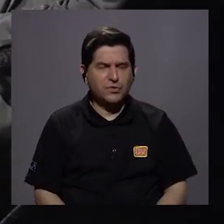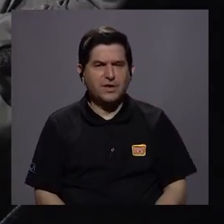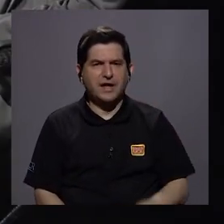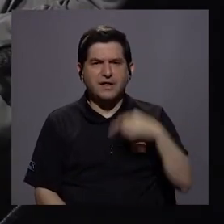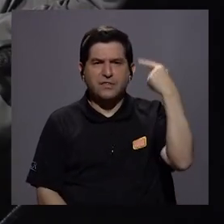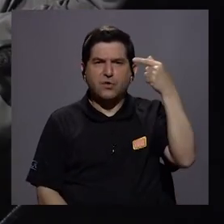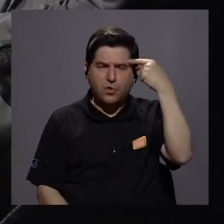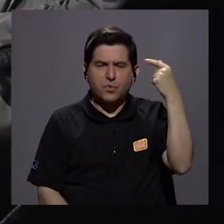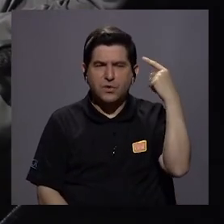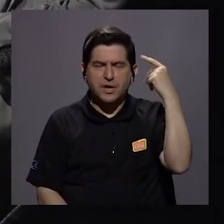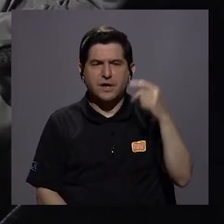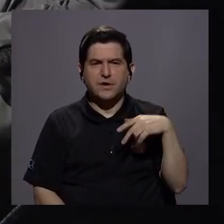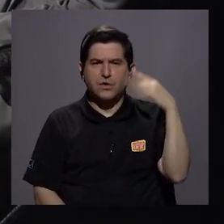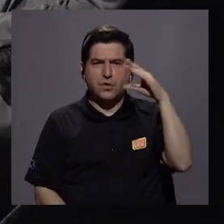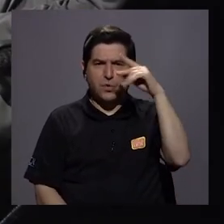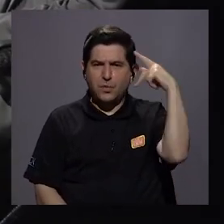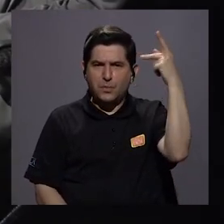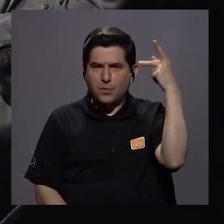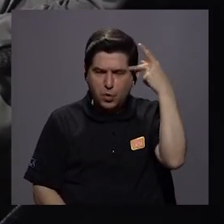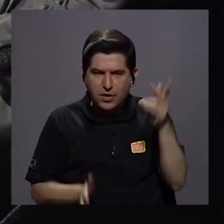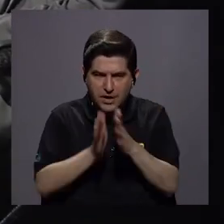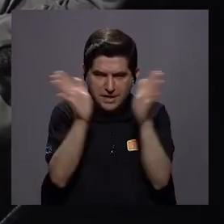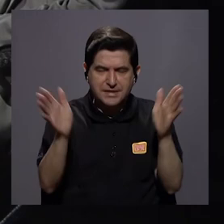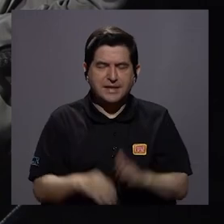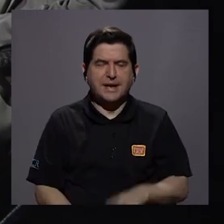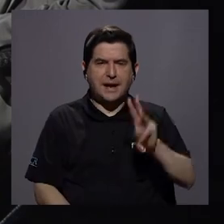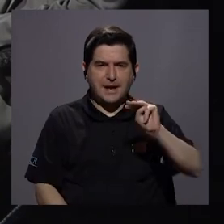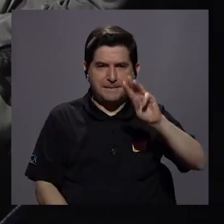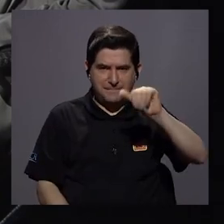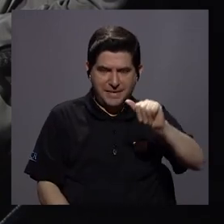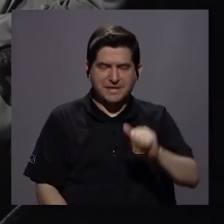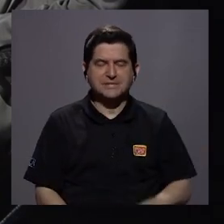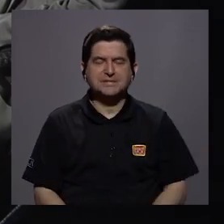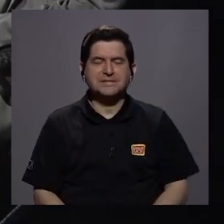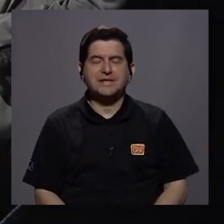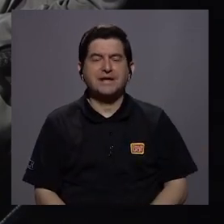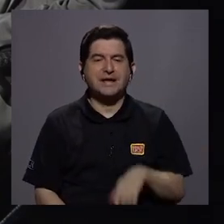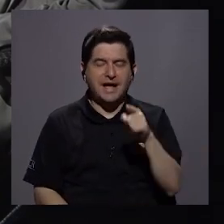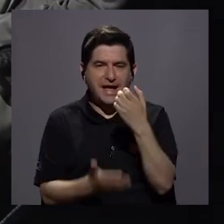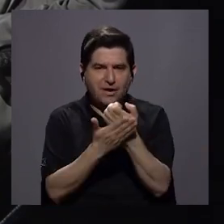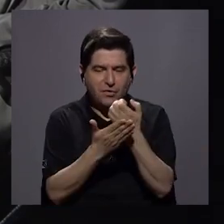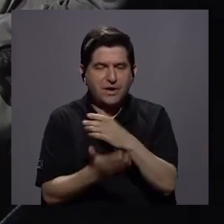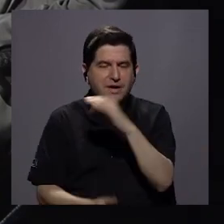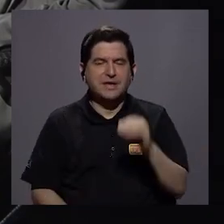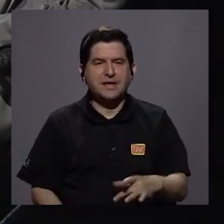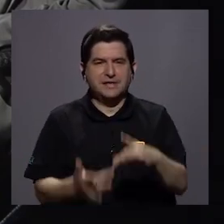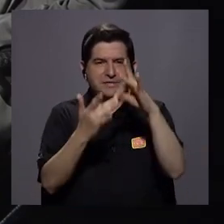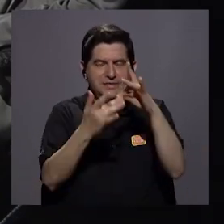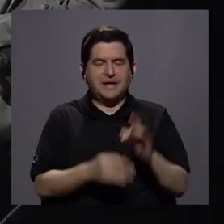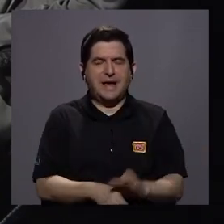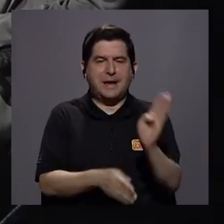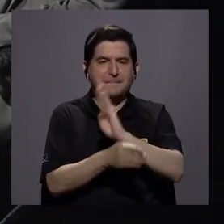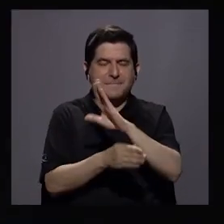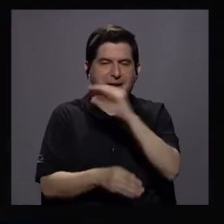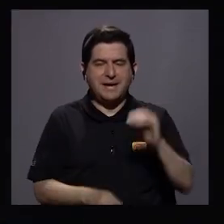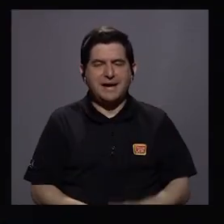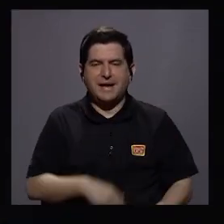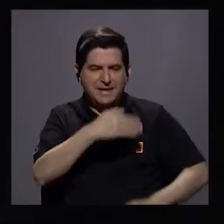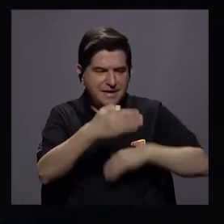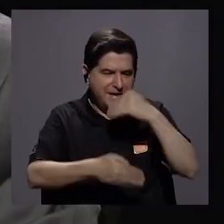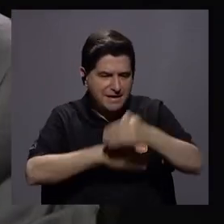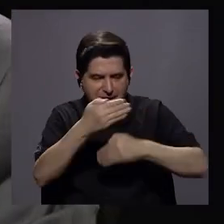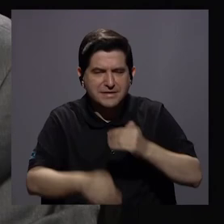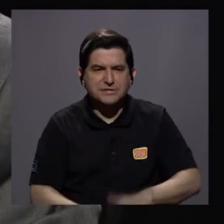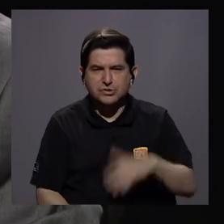en gobierno y política pública también, con una maestría profesional en economía y especialización en banca y gestión de riesgos. Bienvenido, don Carlos, ¿cómo